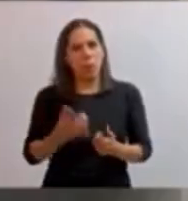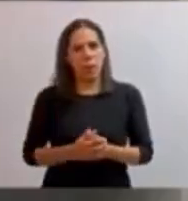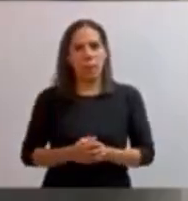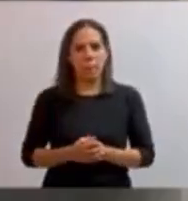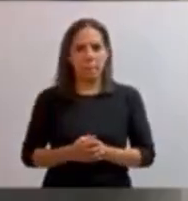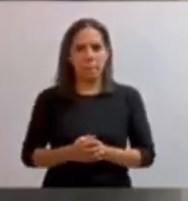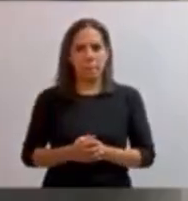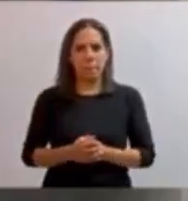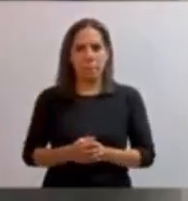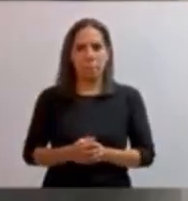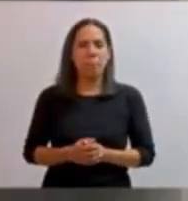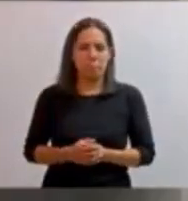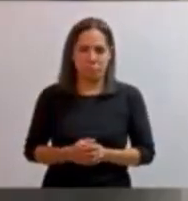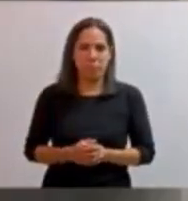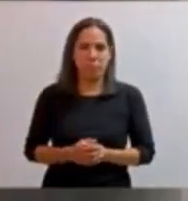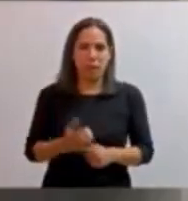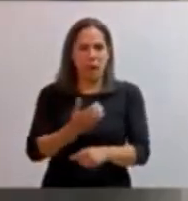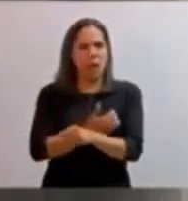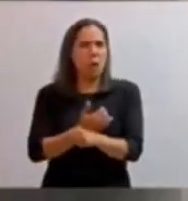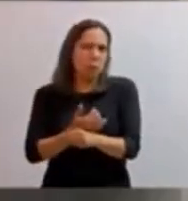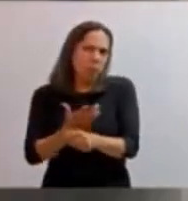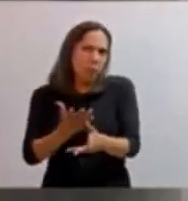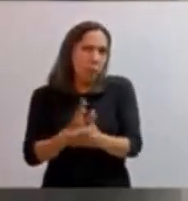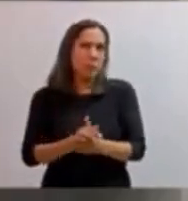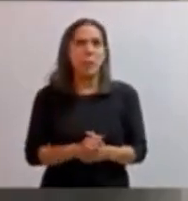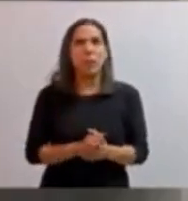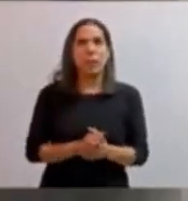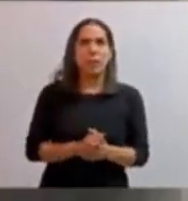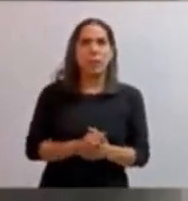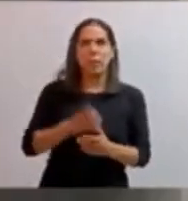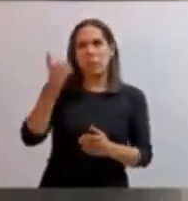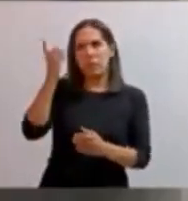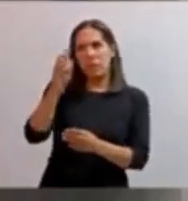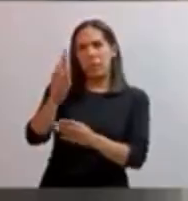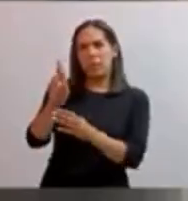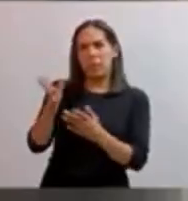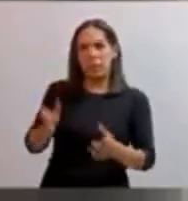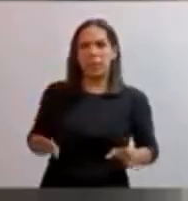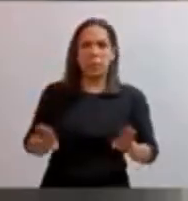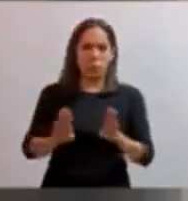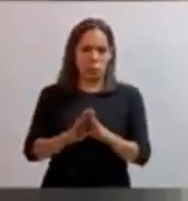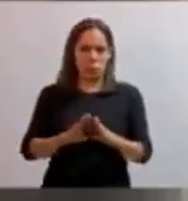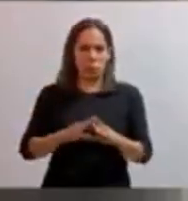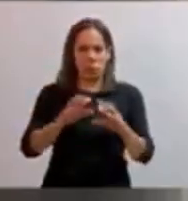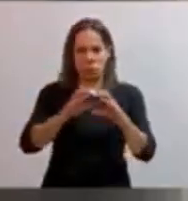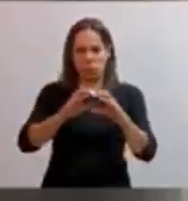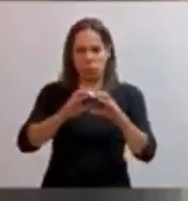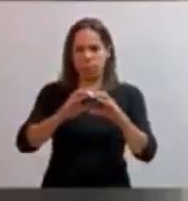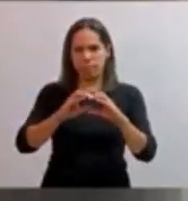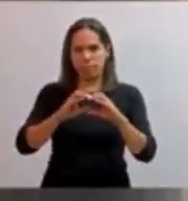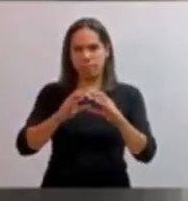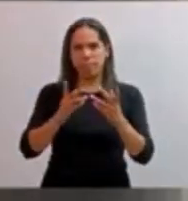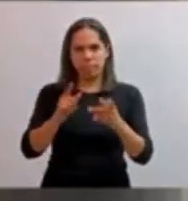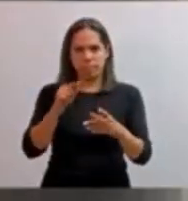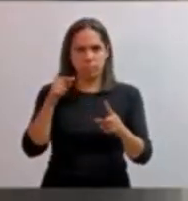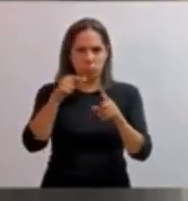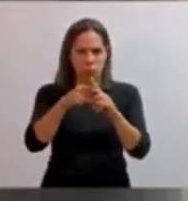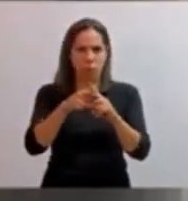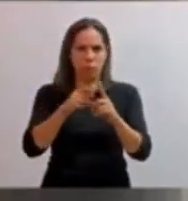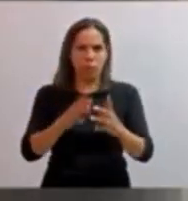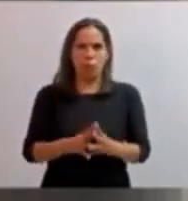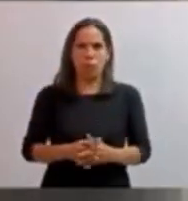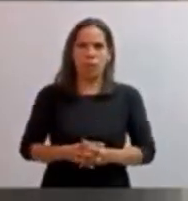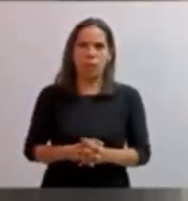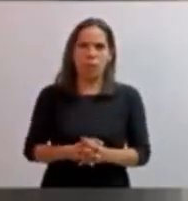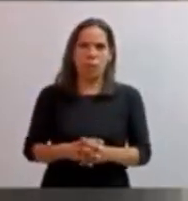que está ahí acompañando, que es el sentido de cómo gestionamos y cómo lo gestionamos con un sentido pedagógico.